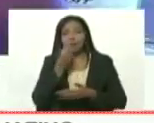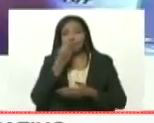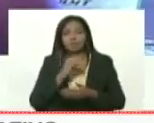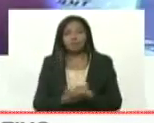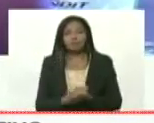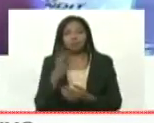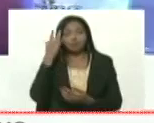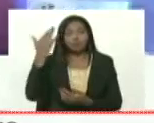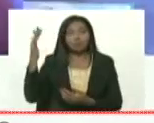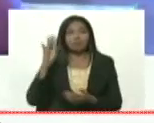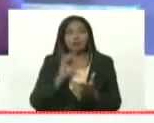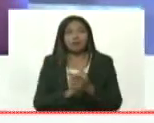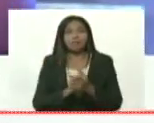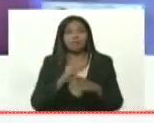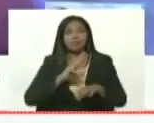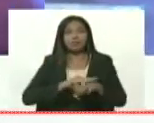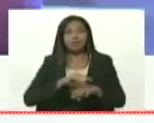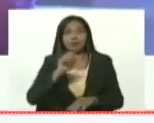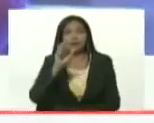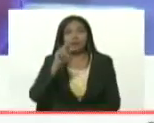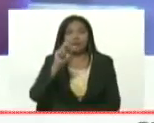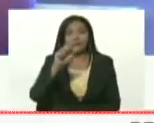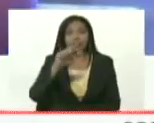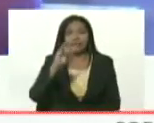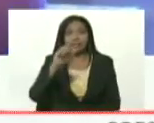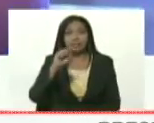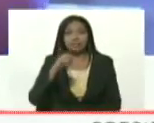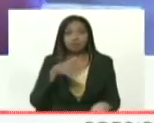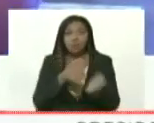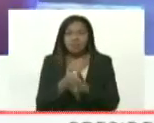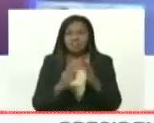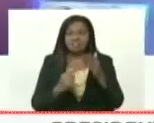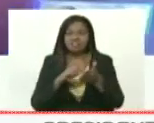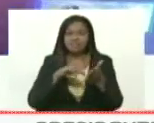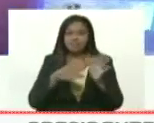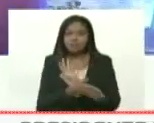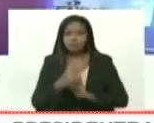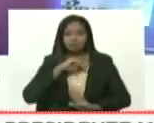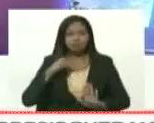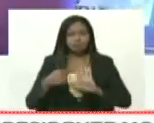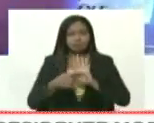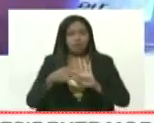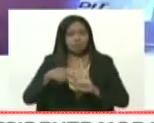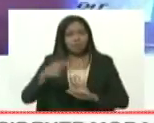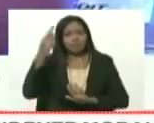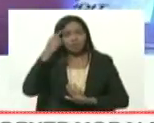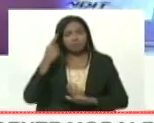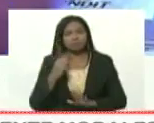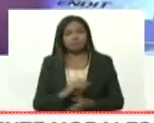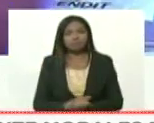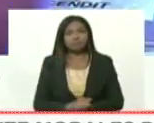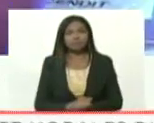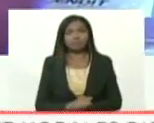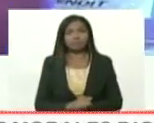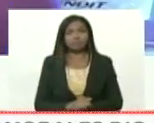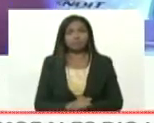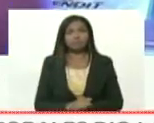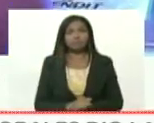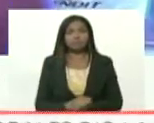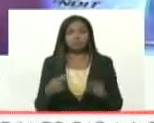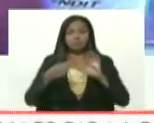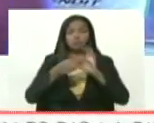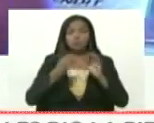todos. Doctora Arelis. En términos de soberanía, nosotros mostramos acá el día de hoy la